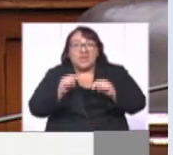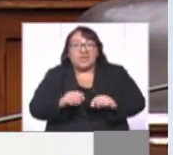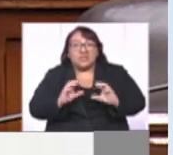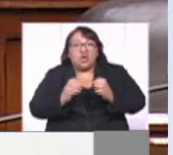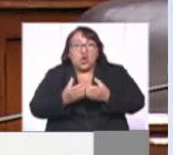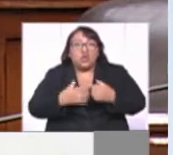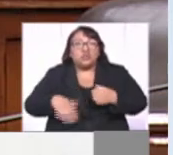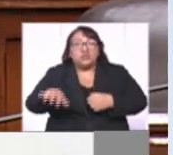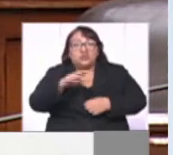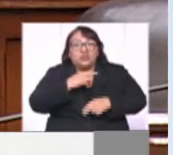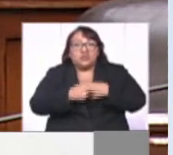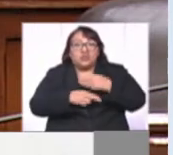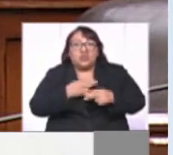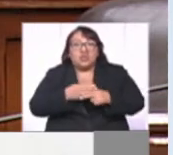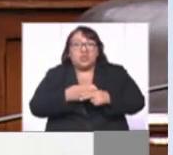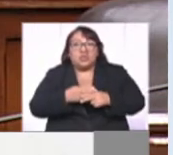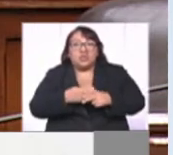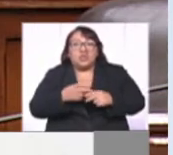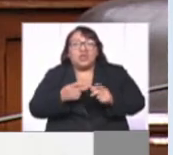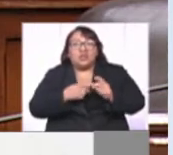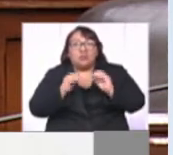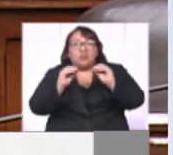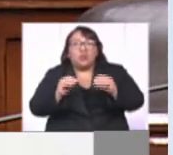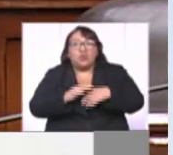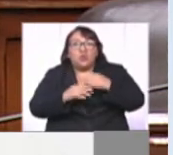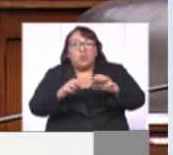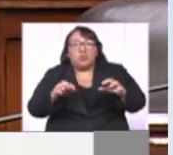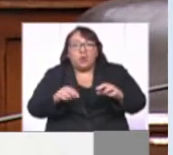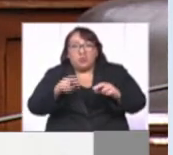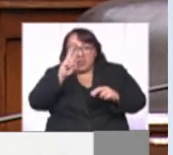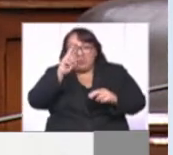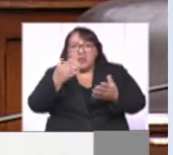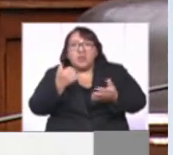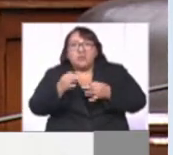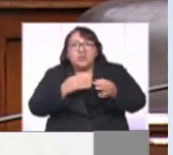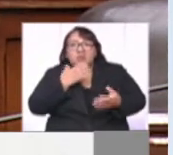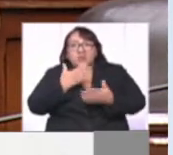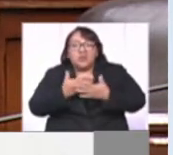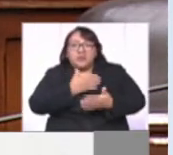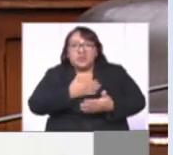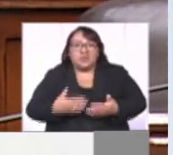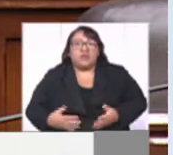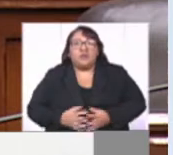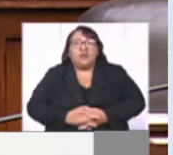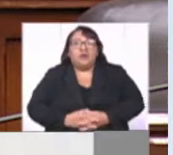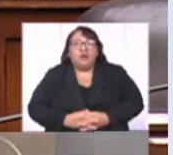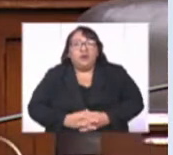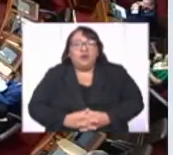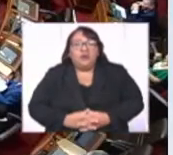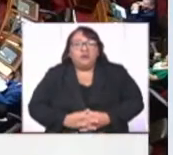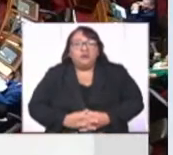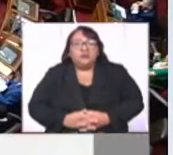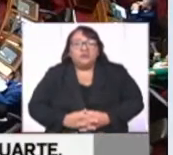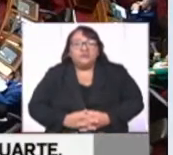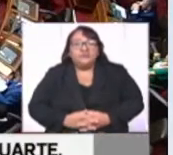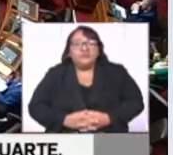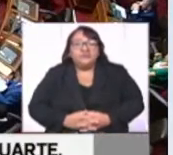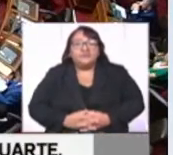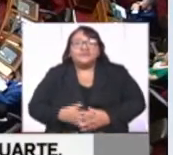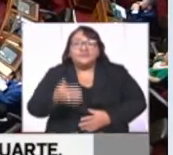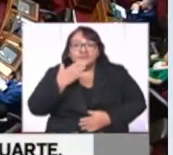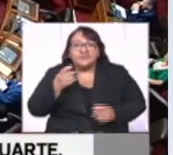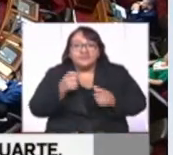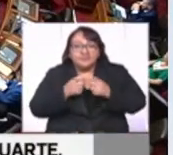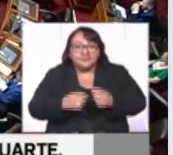representación nacional y por ende a todo el pueblo peruano. Muchas gracias, señor presidente. Gracias,